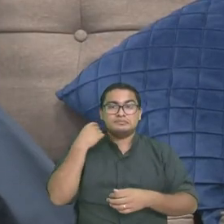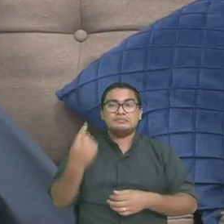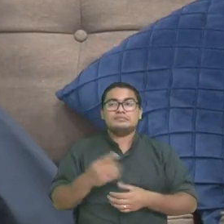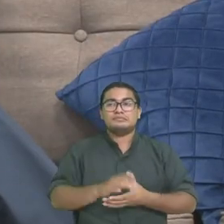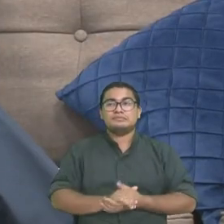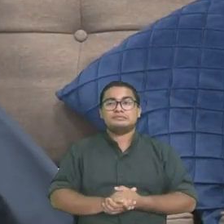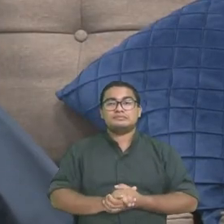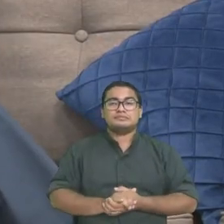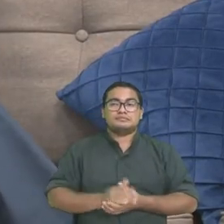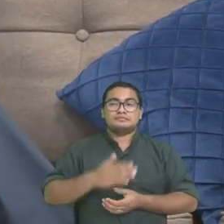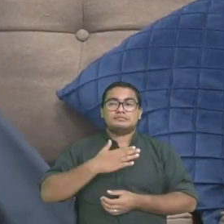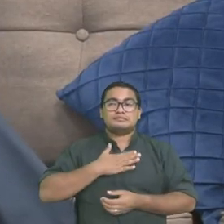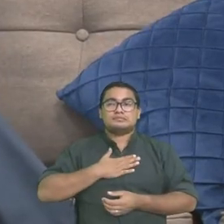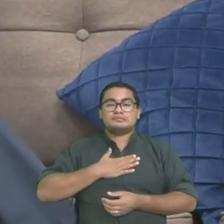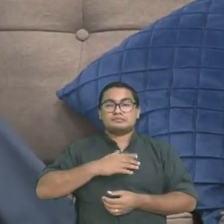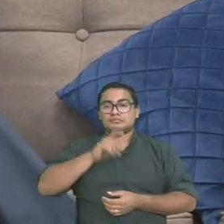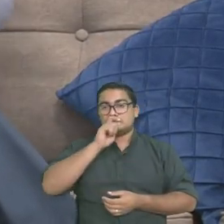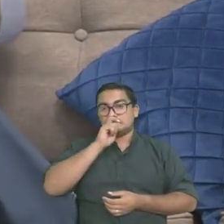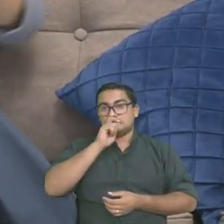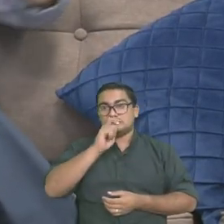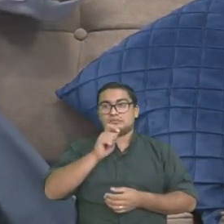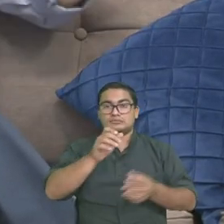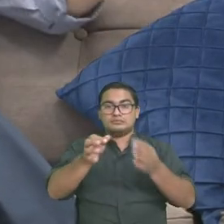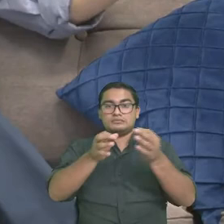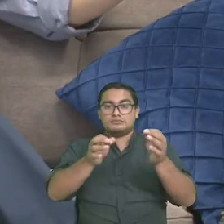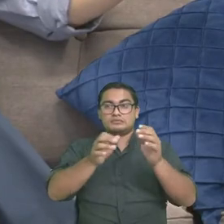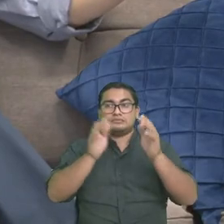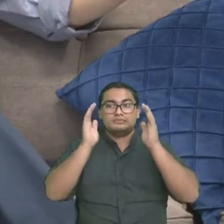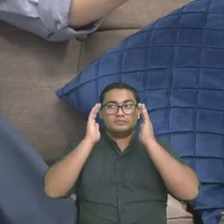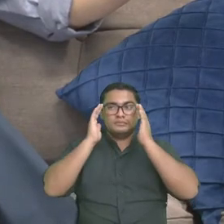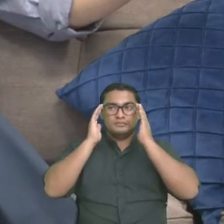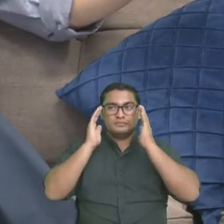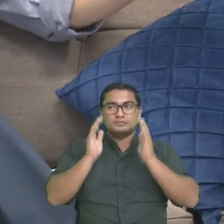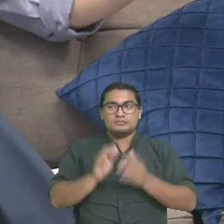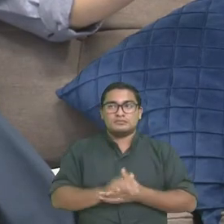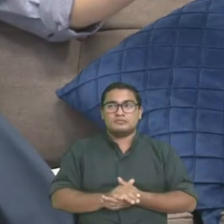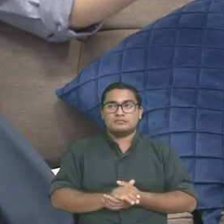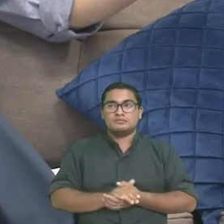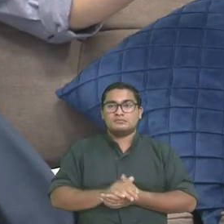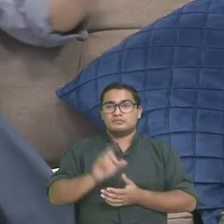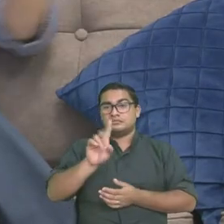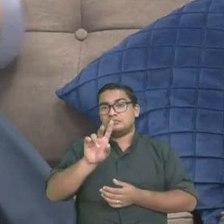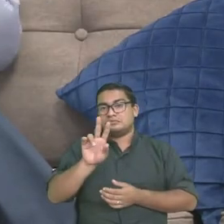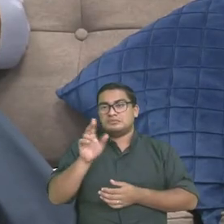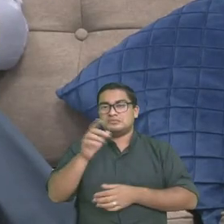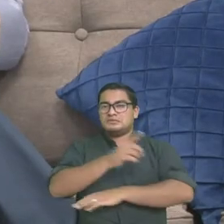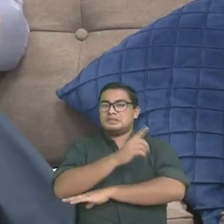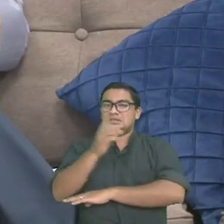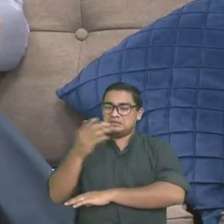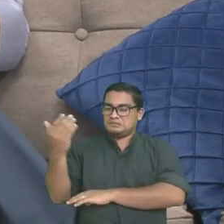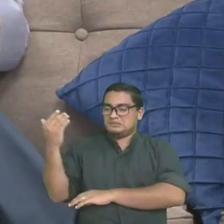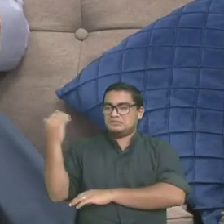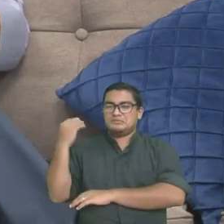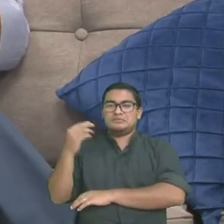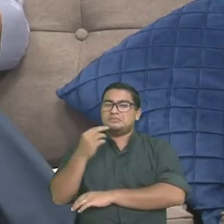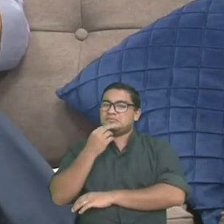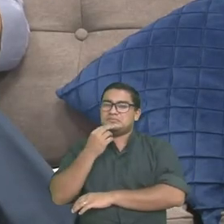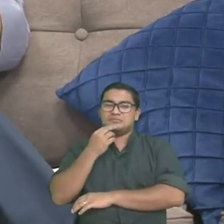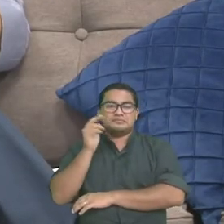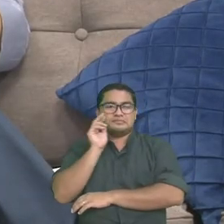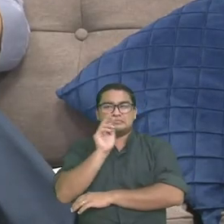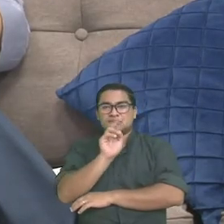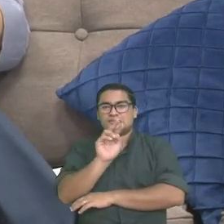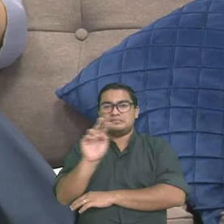siempre me gusta hacerte gráfica las cosas. Hace menos de 10, 12 días, no sé si vos observaste, de